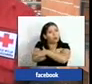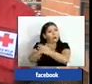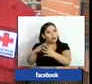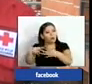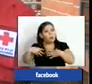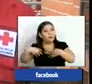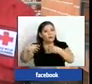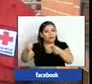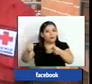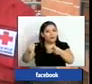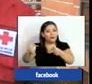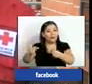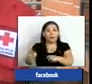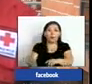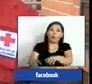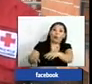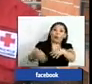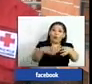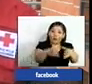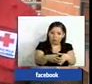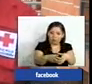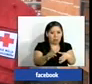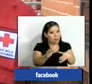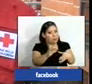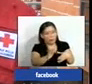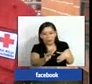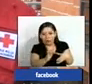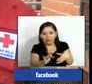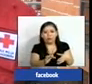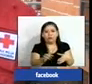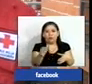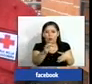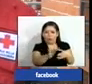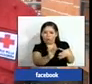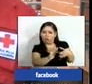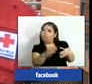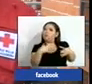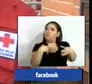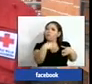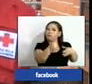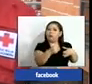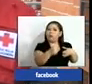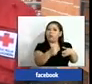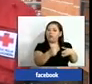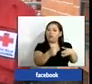enfermedad, y las personas que están por el momento sanas